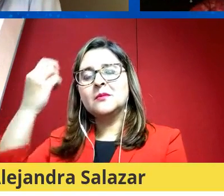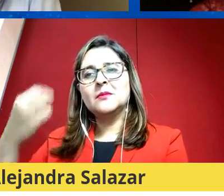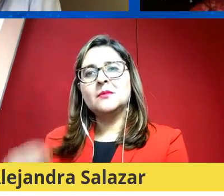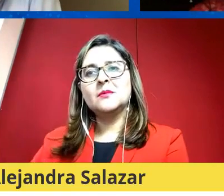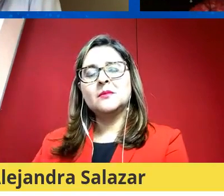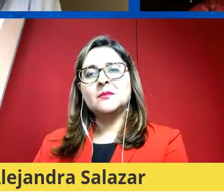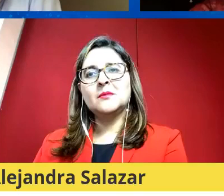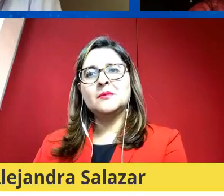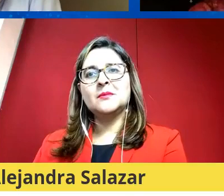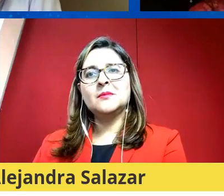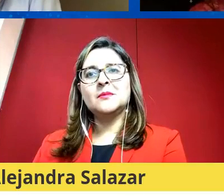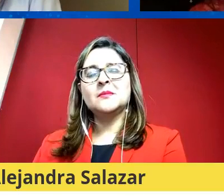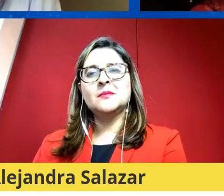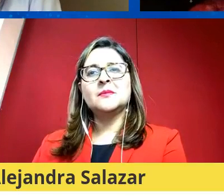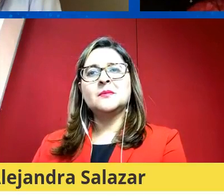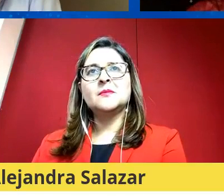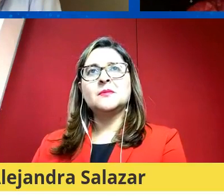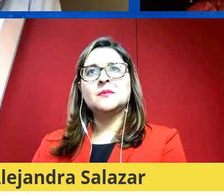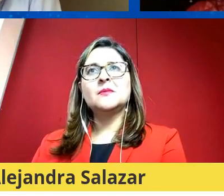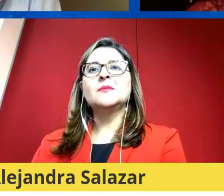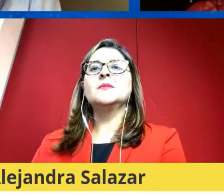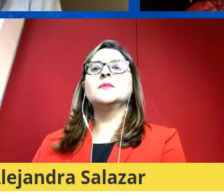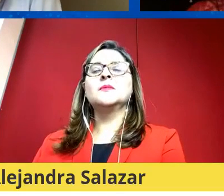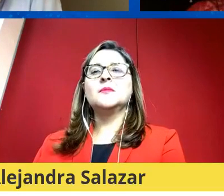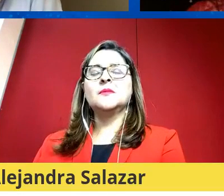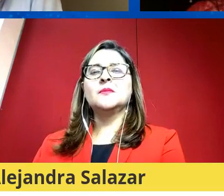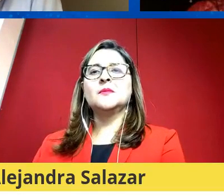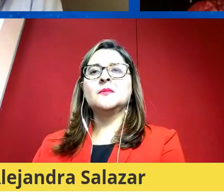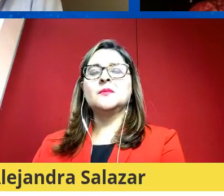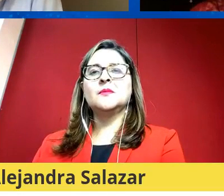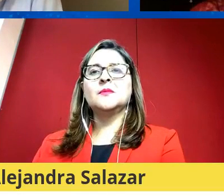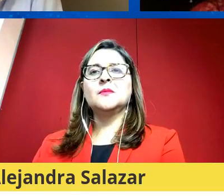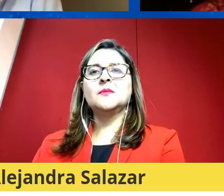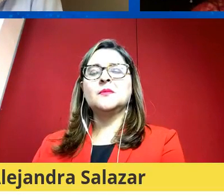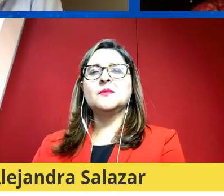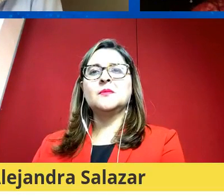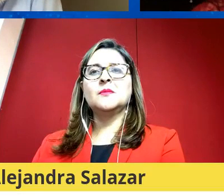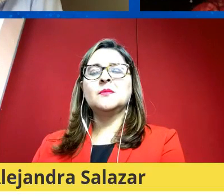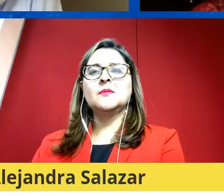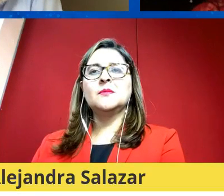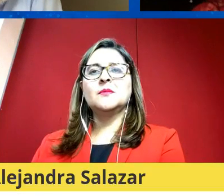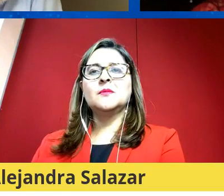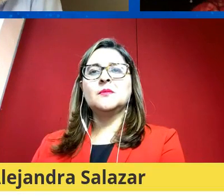concentradas en nuestra región, o sea, siendo un lugar tan